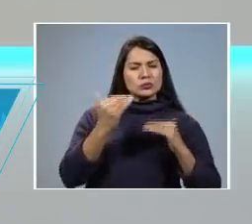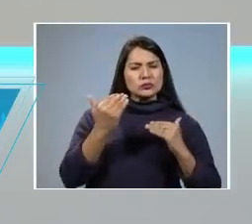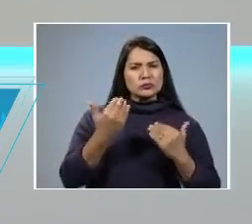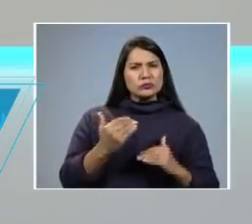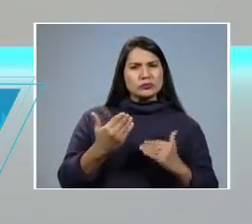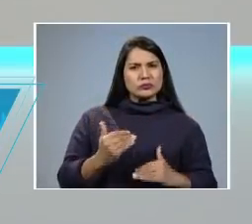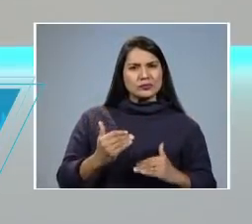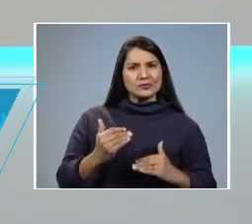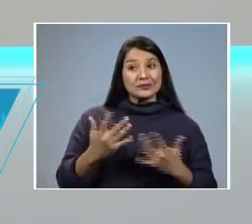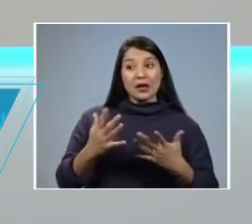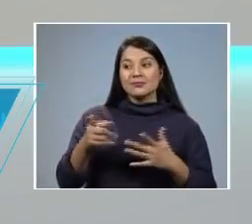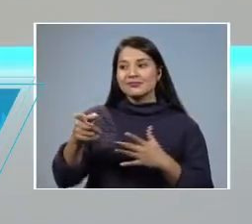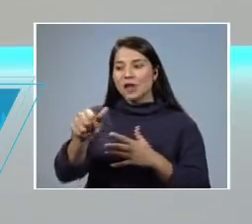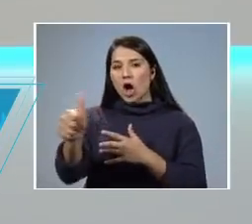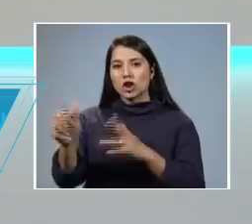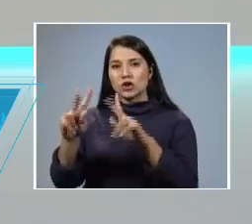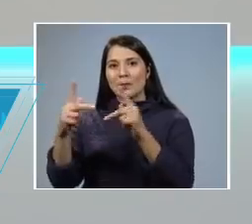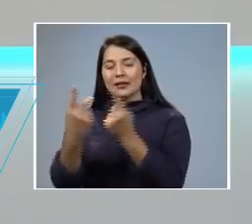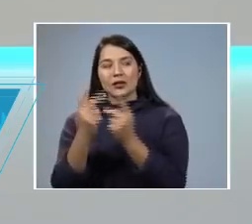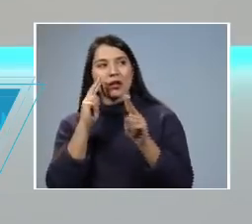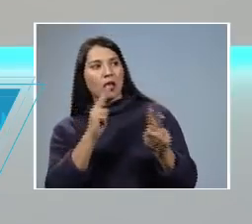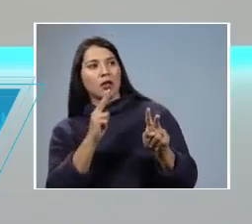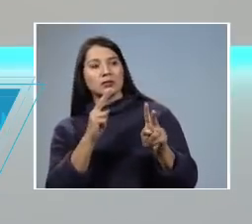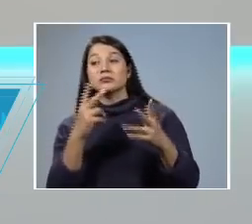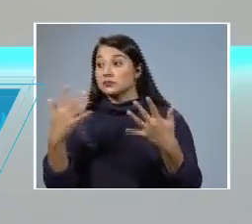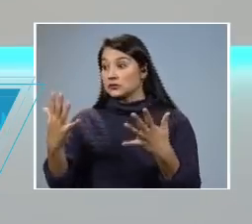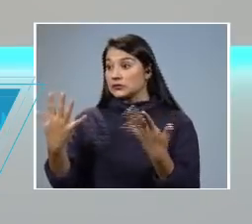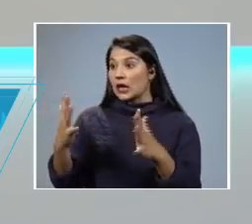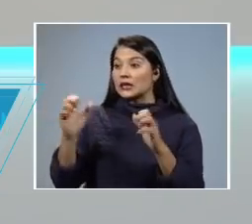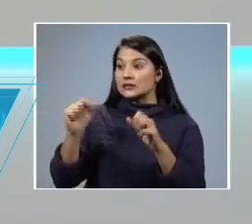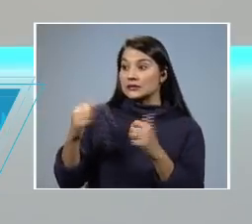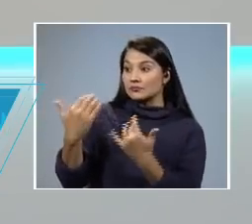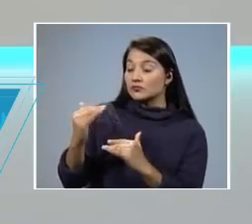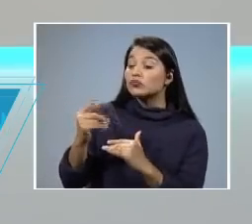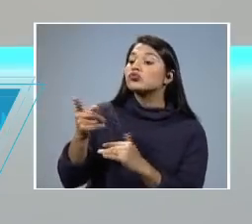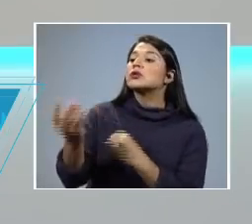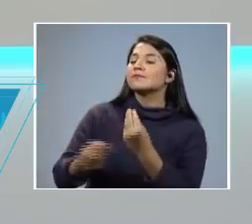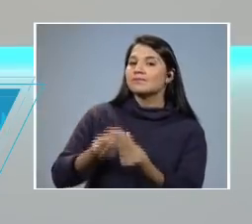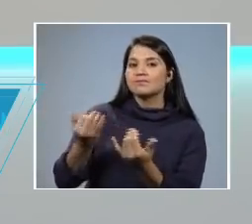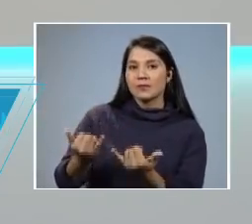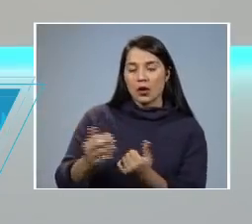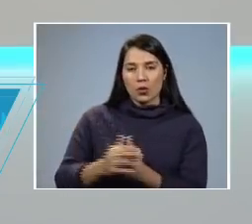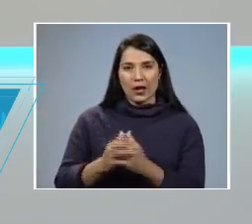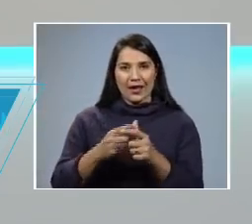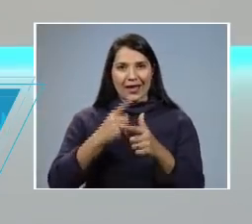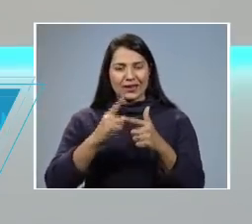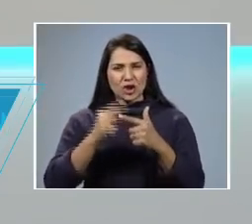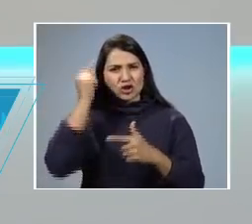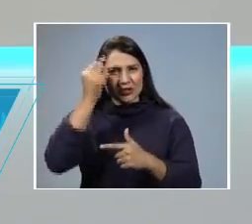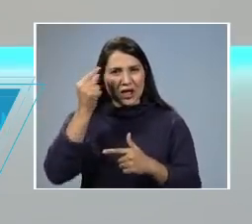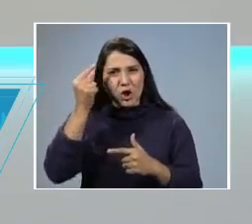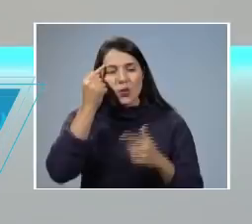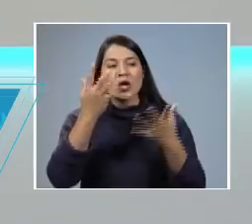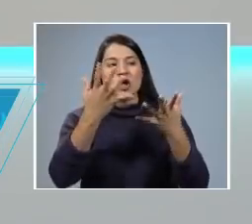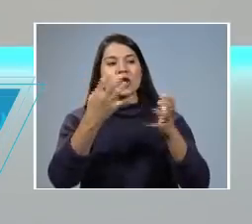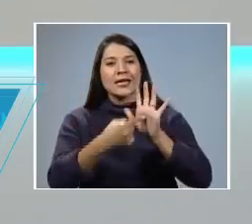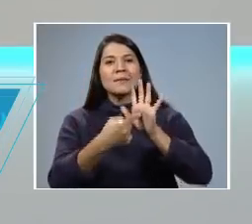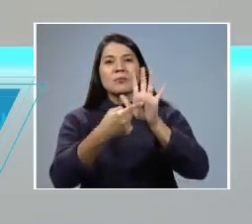Por otra parte, me parece a mí que ha sido un gobierno que ha tratado de dar una idea de que es un equipo de